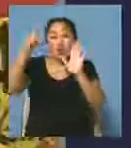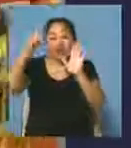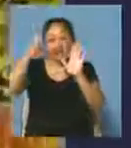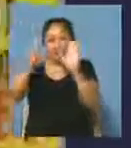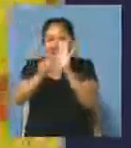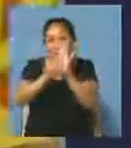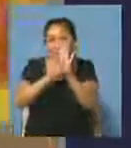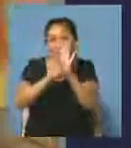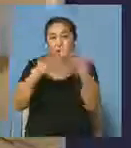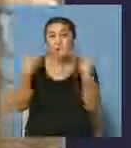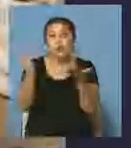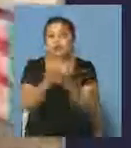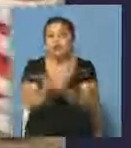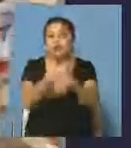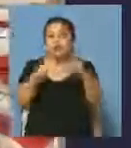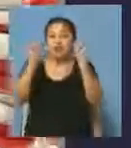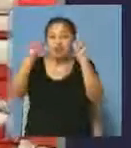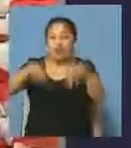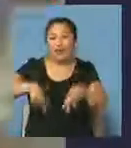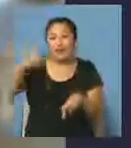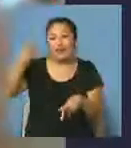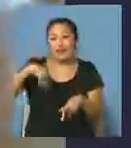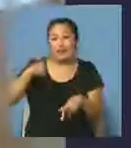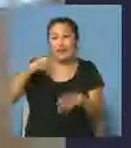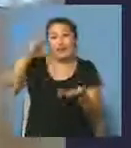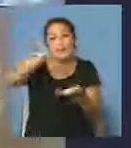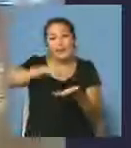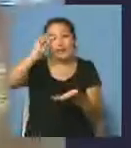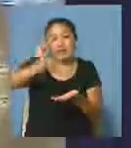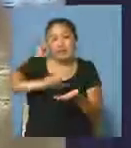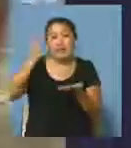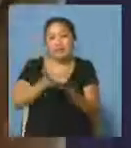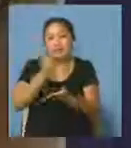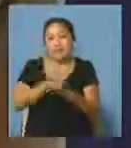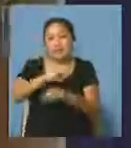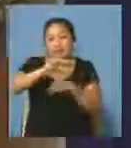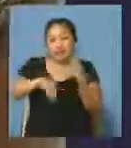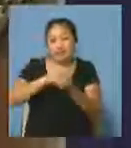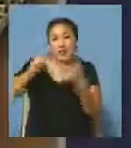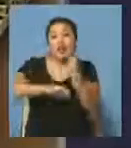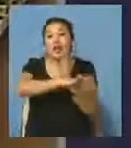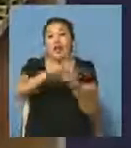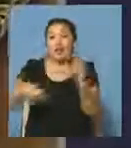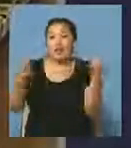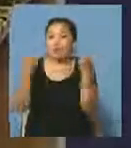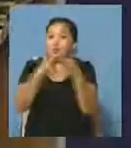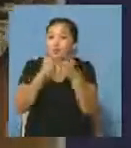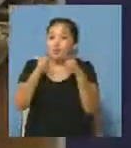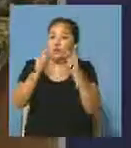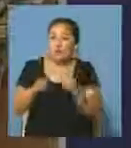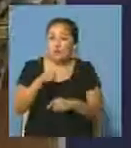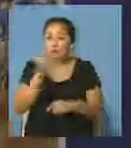de la ley, para productos nacionales de micro y pequeñas empresas, agricultura familiar, campesina, cooperativas